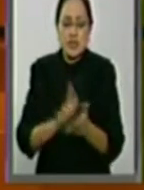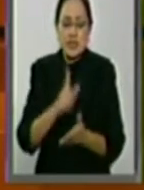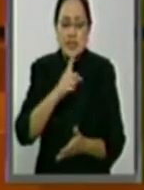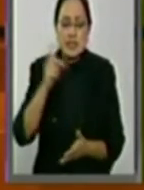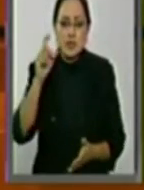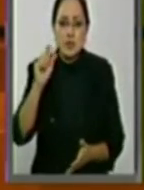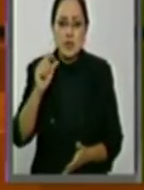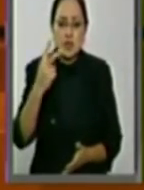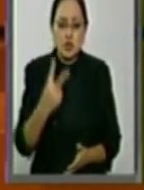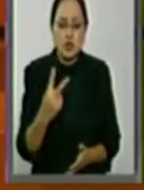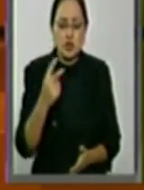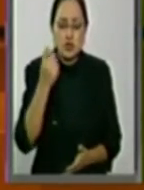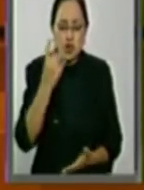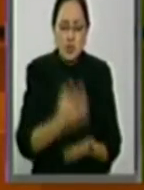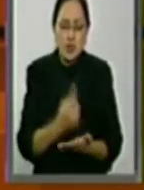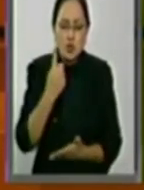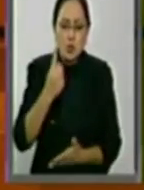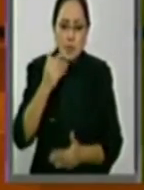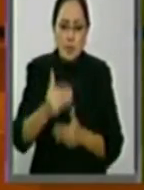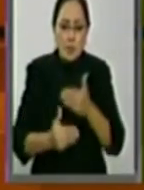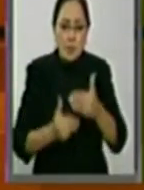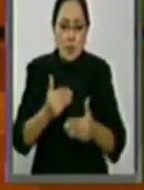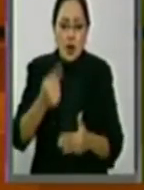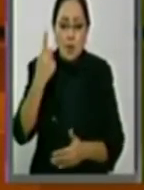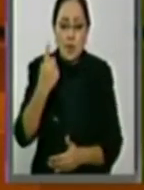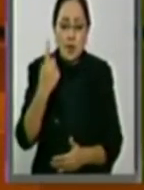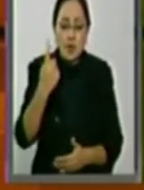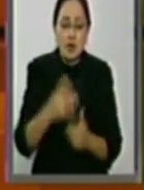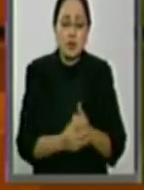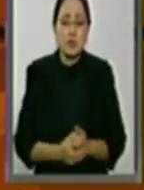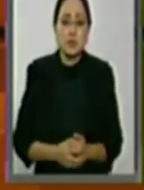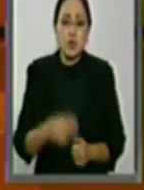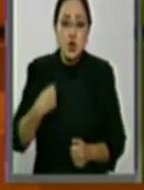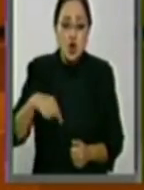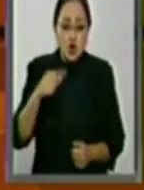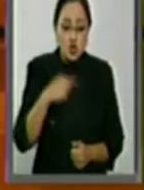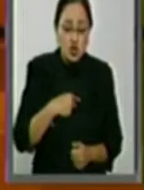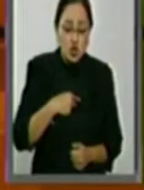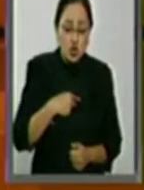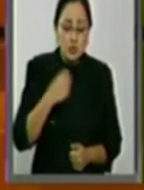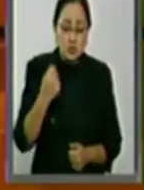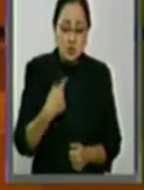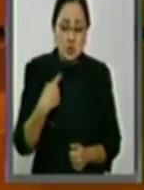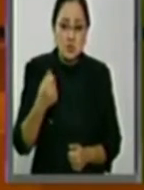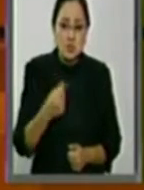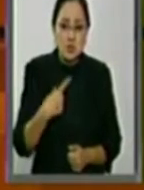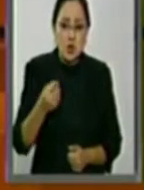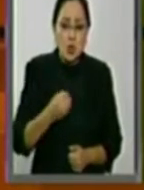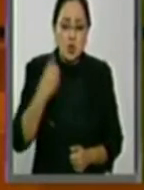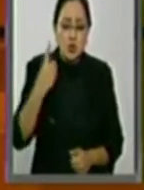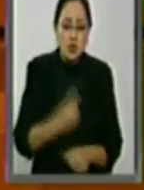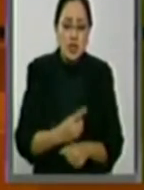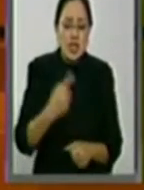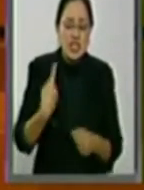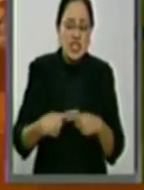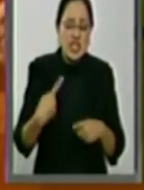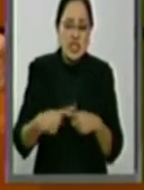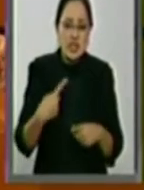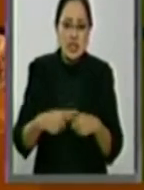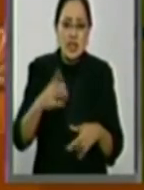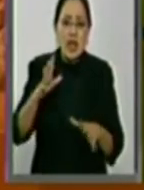apenas un primer paso que nosotros mismos, qué gran oportunidad, los integrantes del Congreso de la